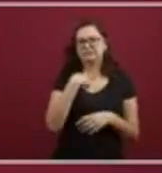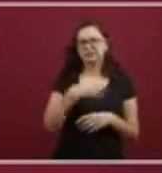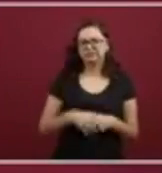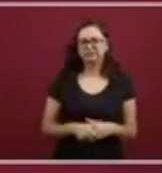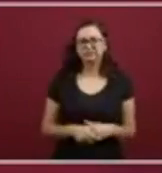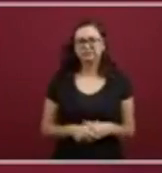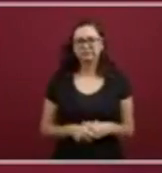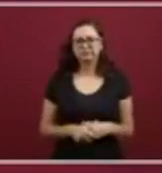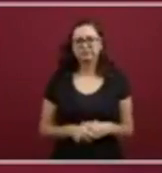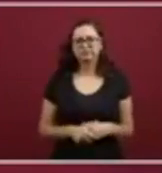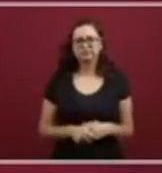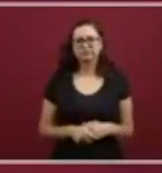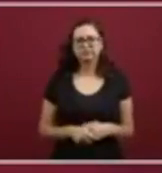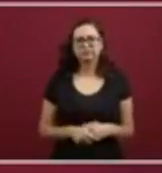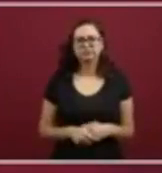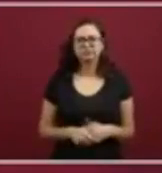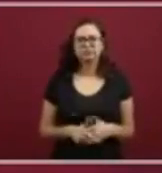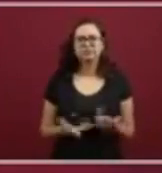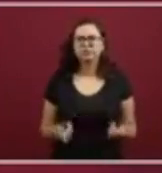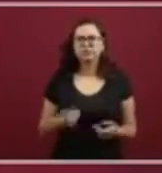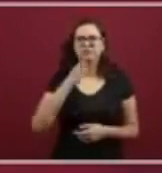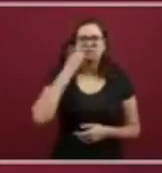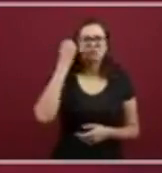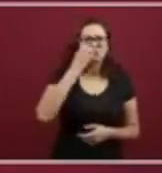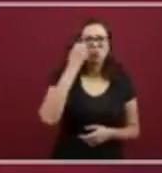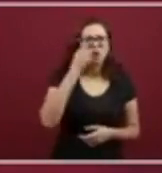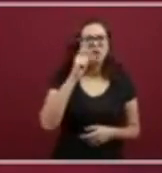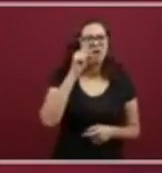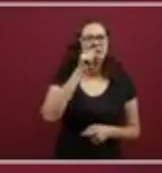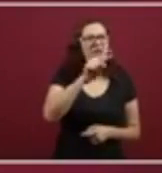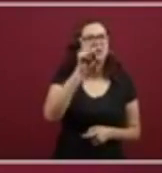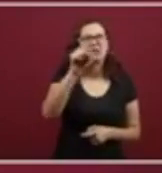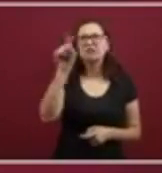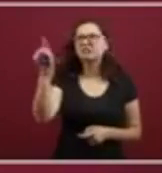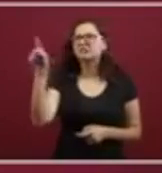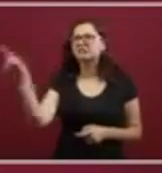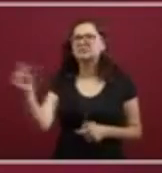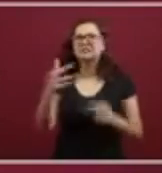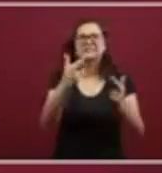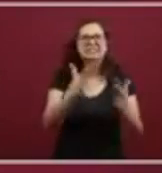a las condiciones en que van los niños a la escuela,